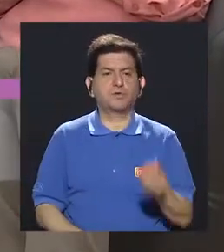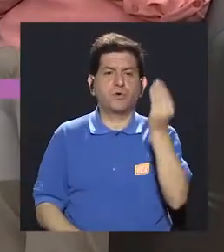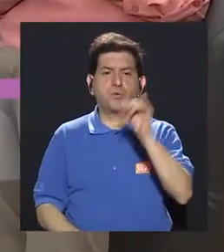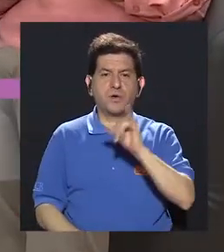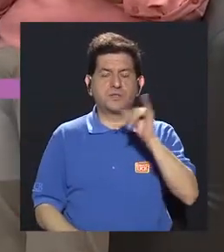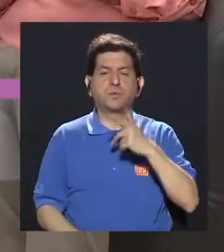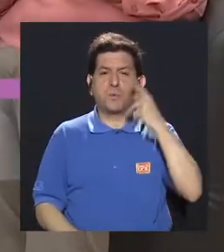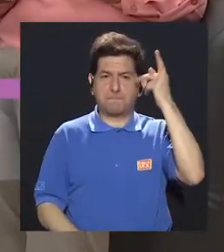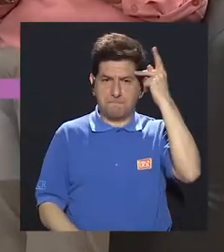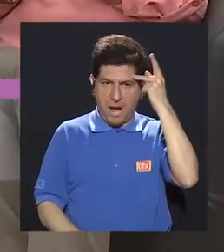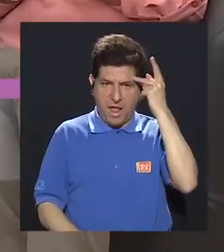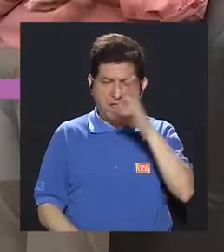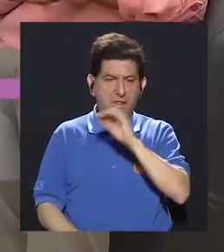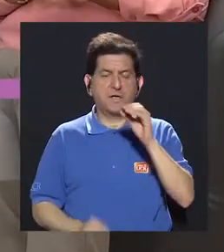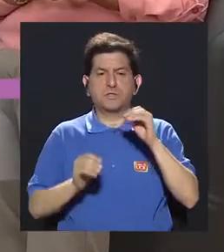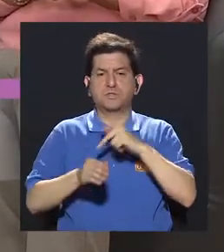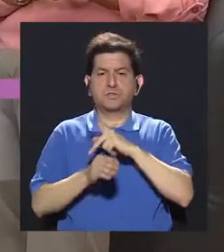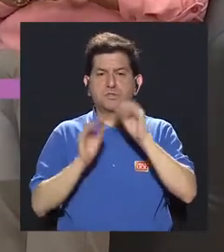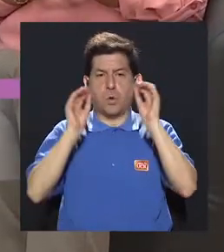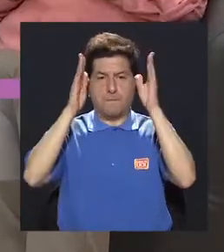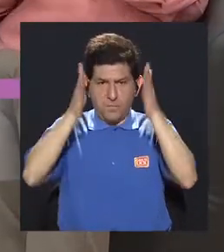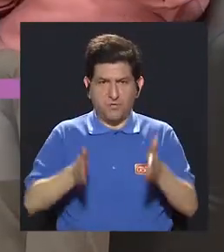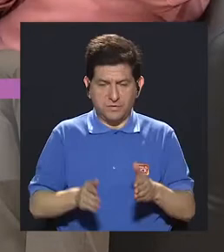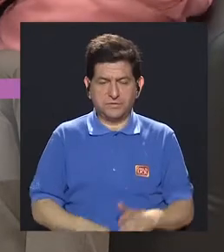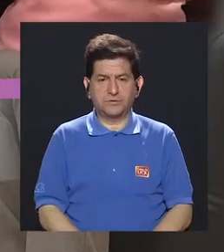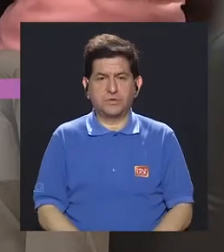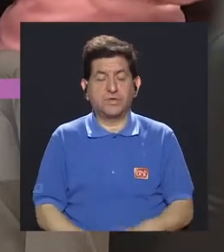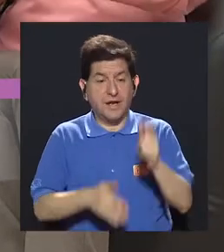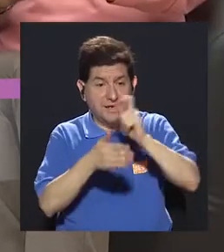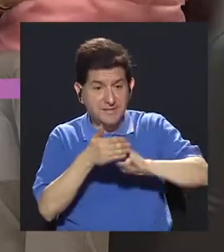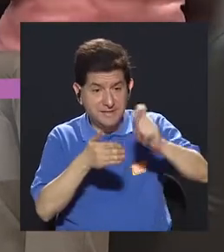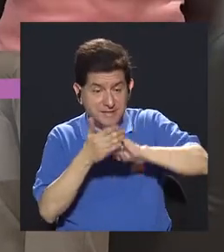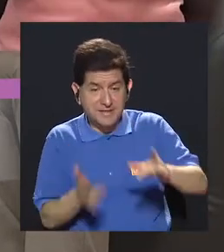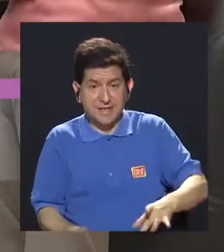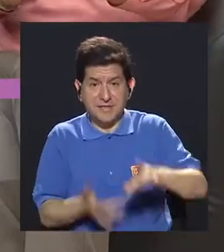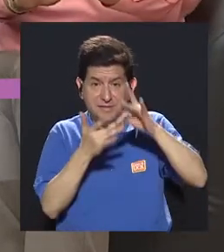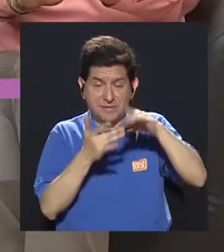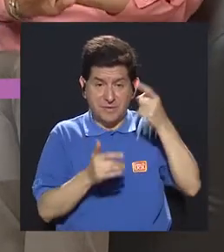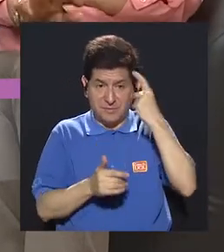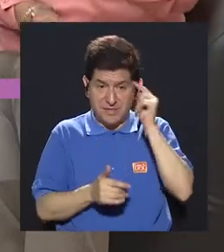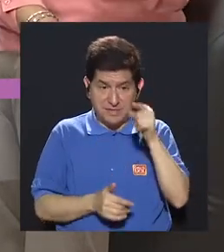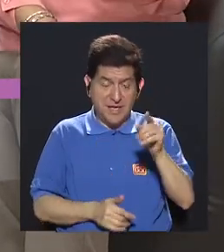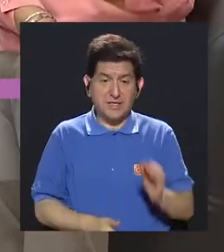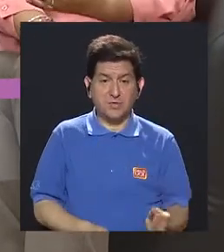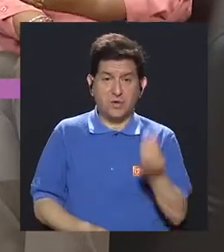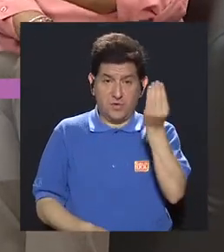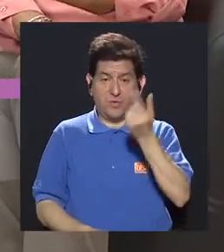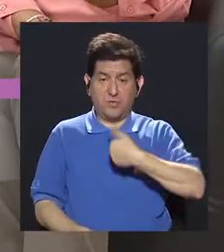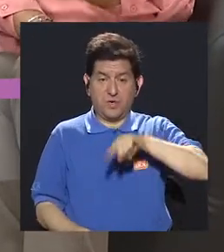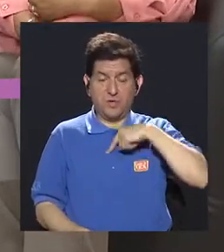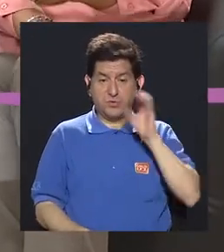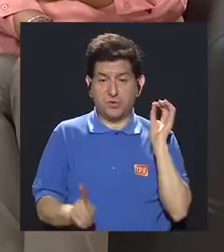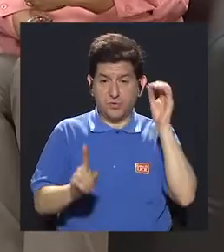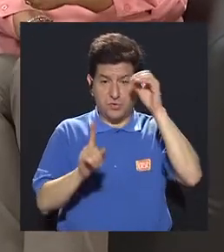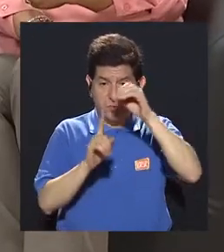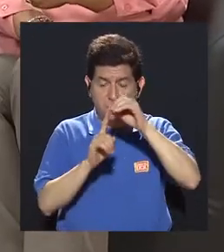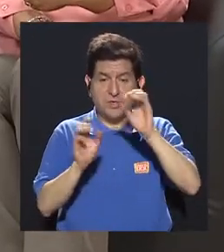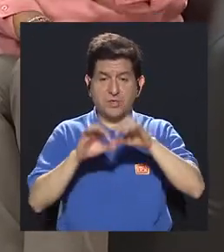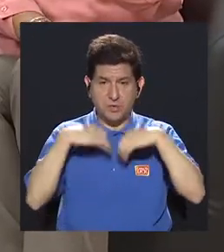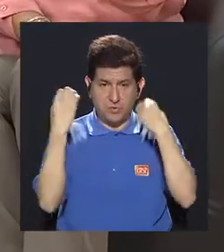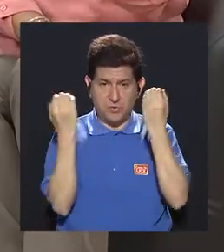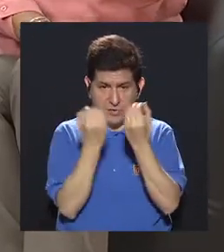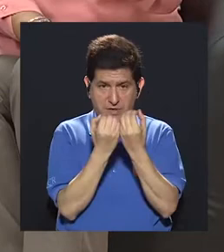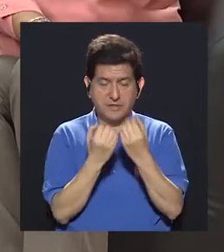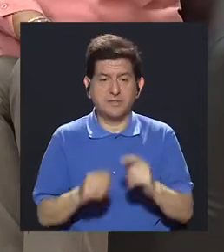los adolescentes como sus papás o sus profesores. Si bien es cierto, está redactado exclusivamente para ellos, porque a ellos no debemos nosotros como